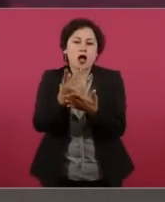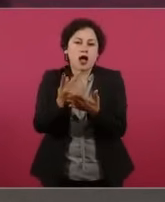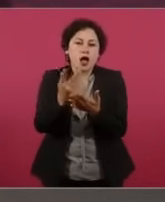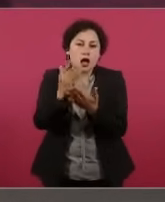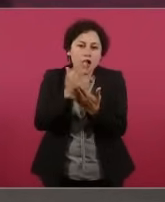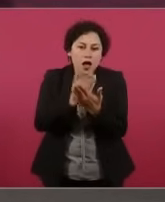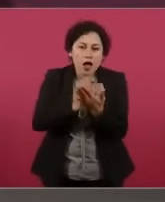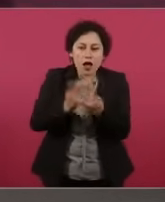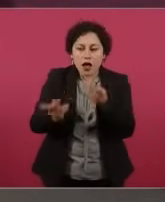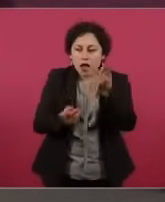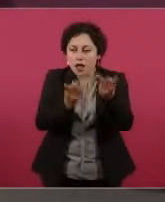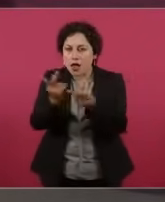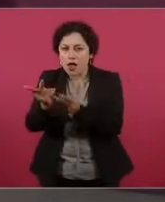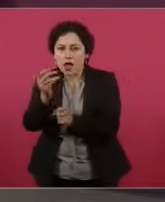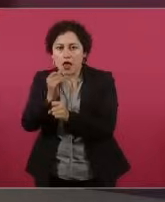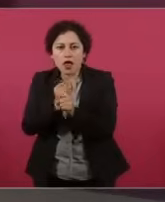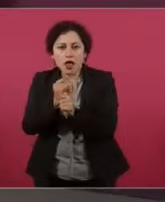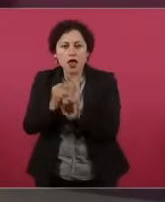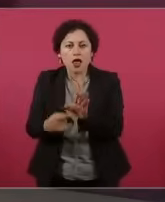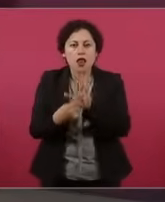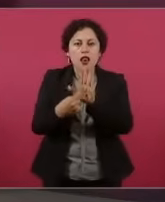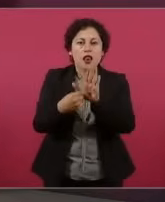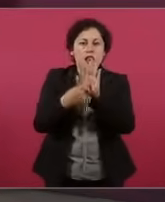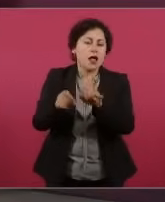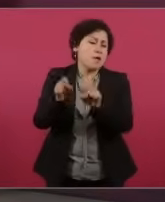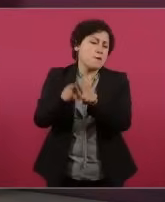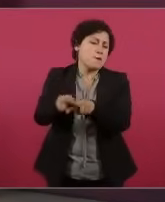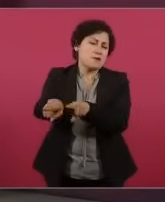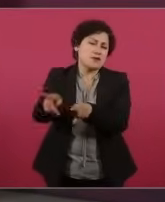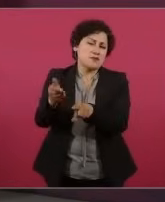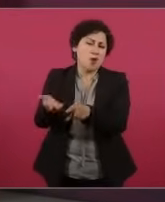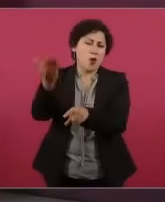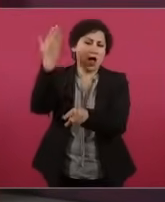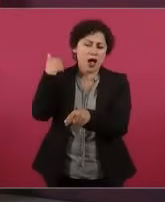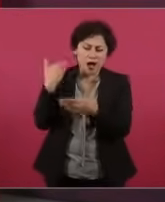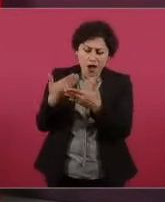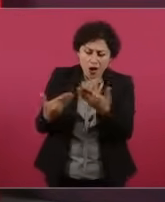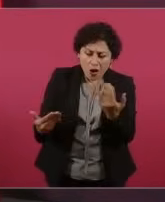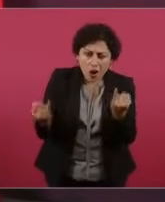Entonces, me daba risa, ¿no?